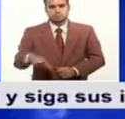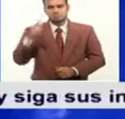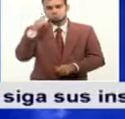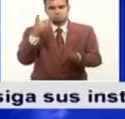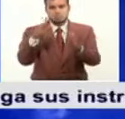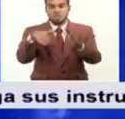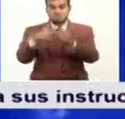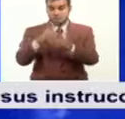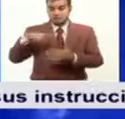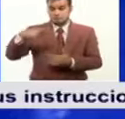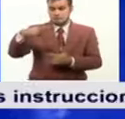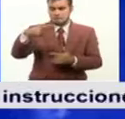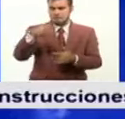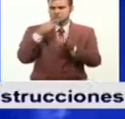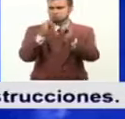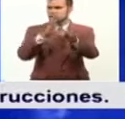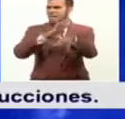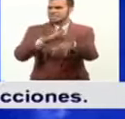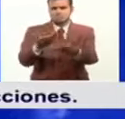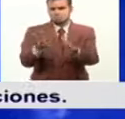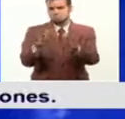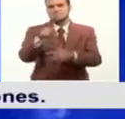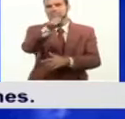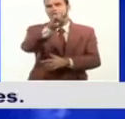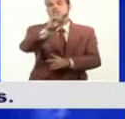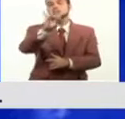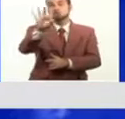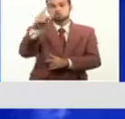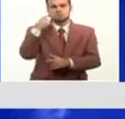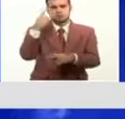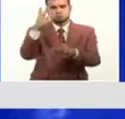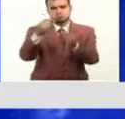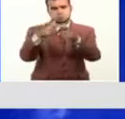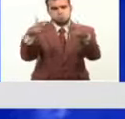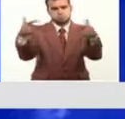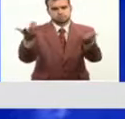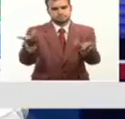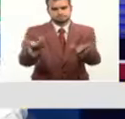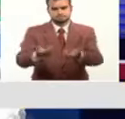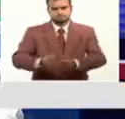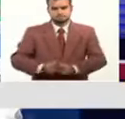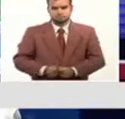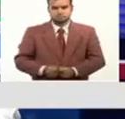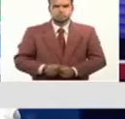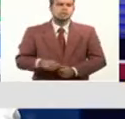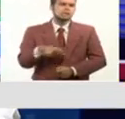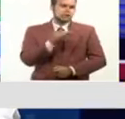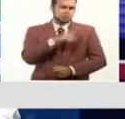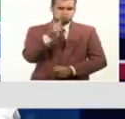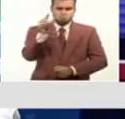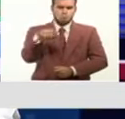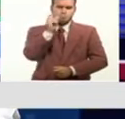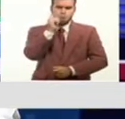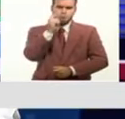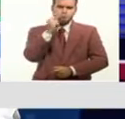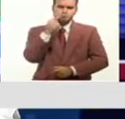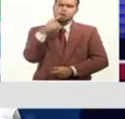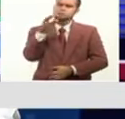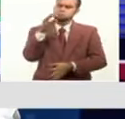promedio, una cifra elevada. Ayer un compañero me hacía una reflexión, me decía: